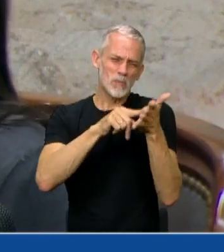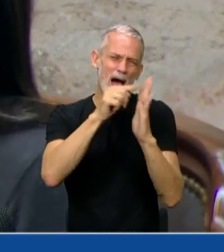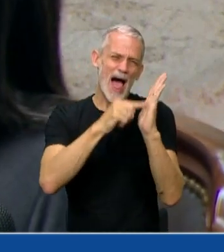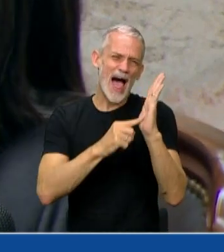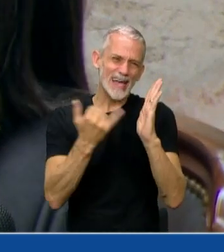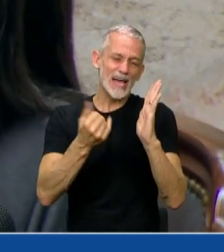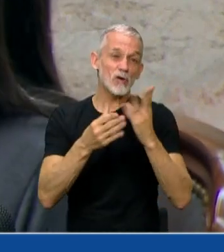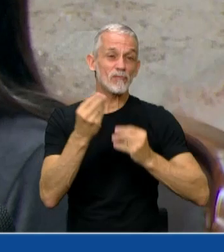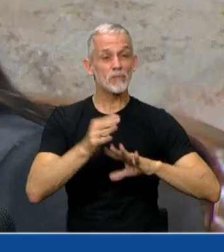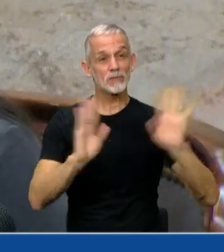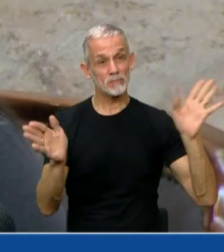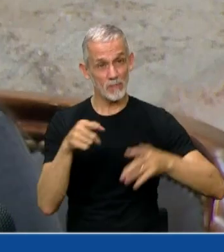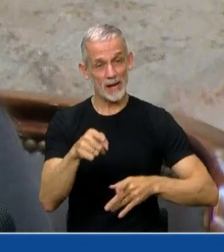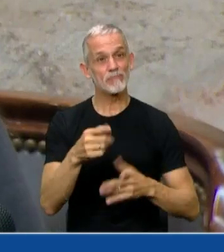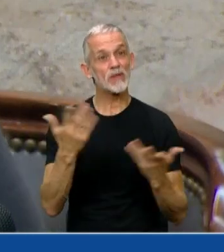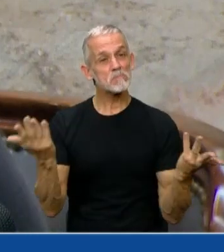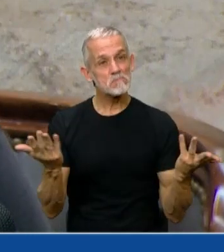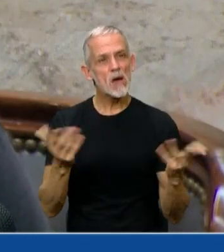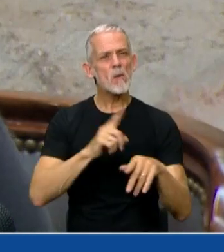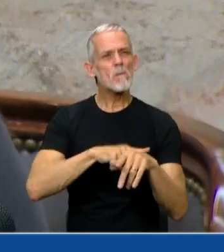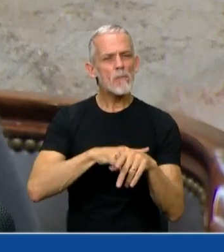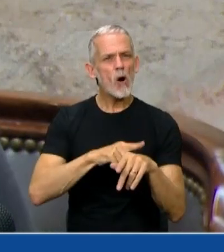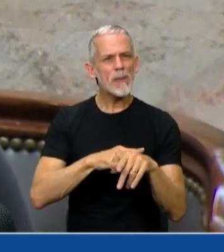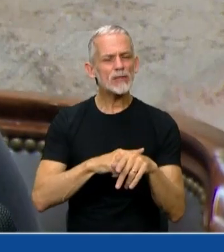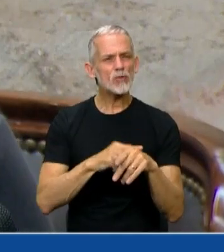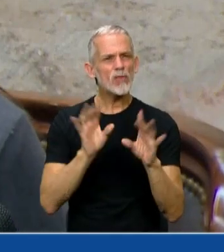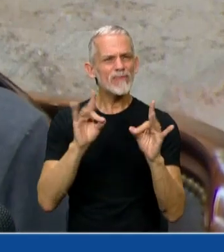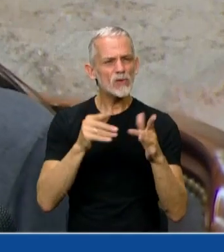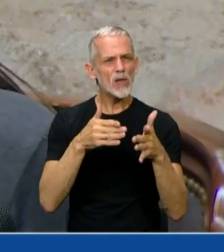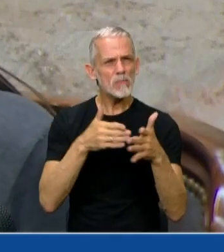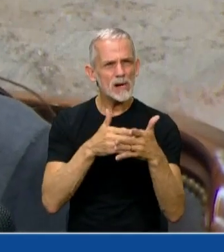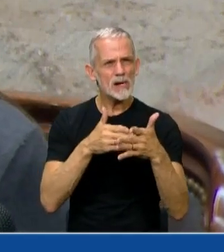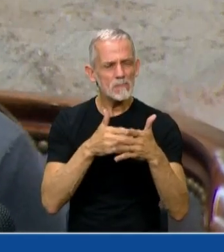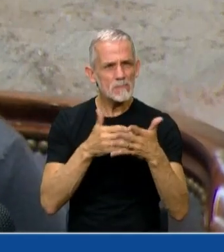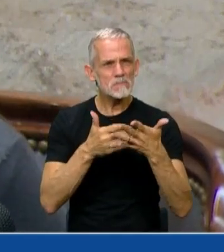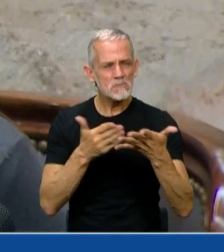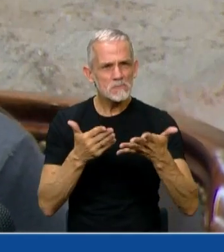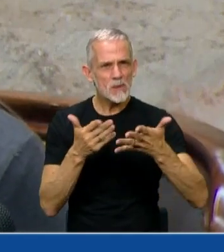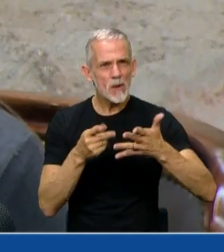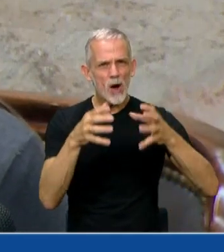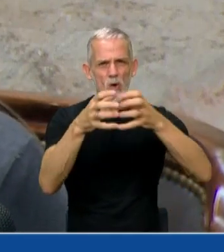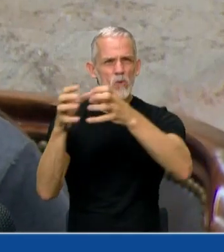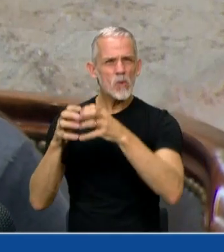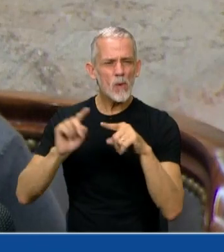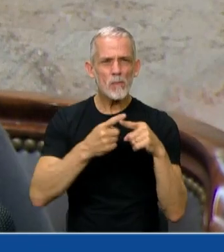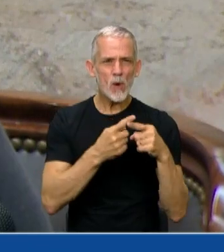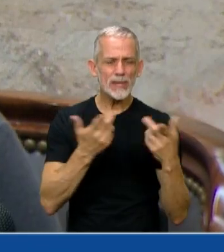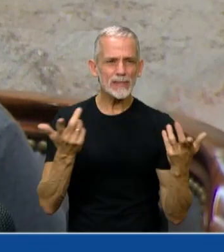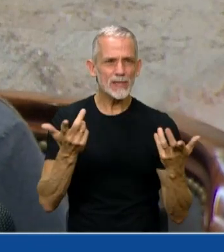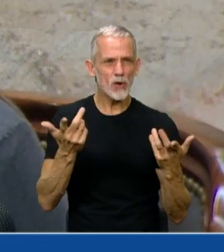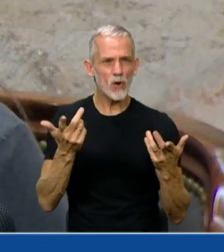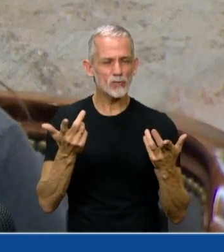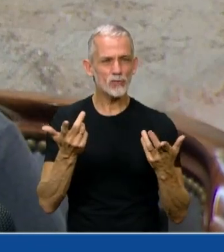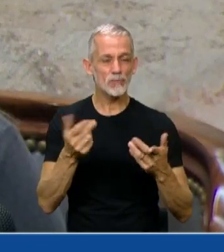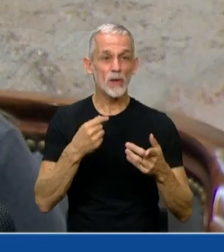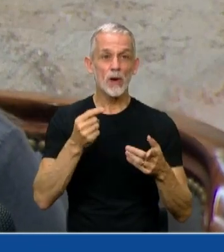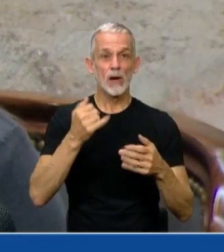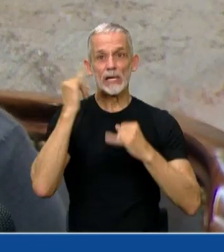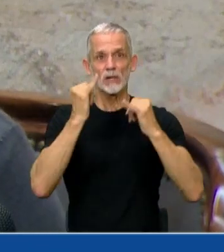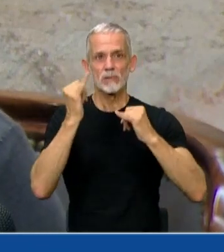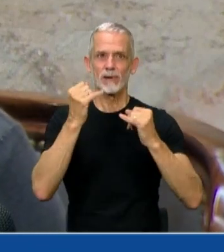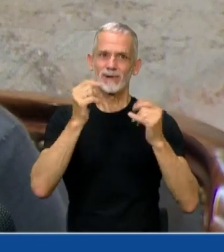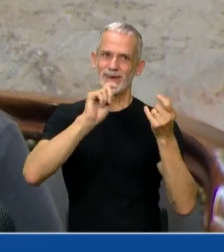es notable cómo a la hora de las dificultades de los distintos bloques políticos los argumentos